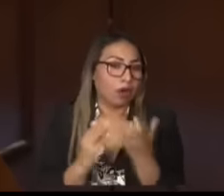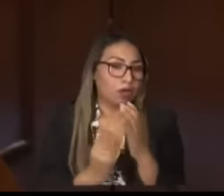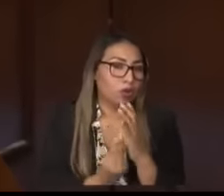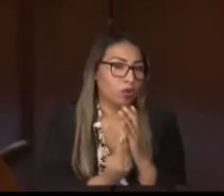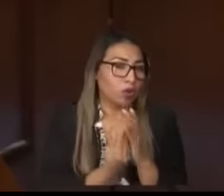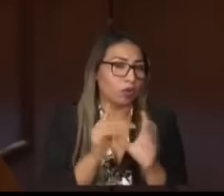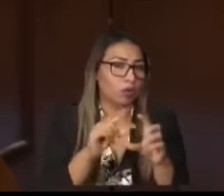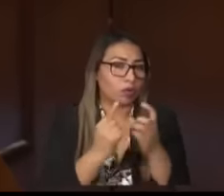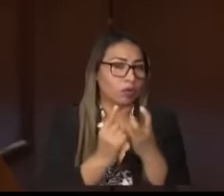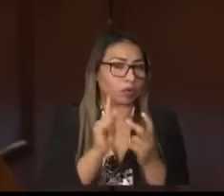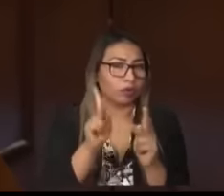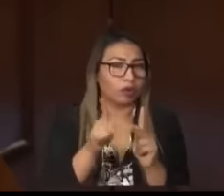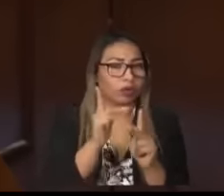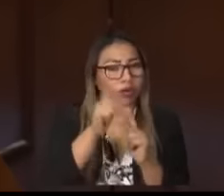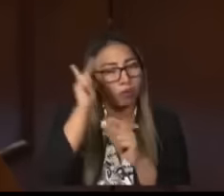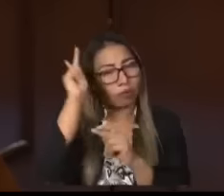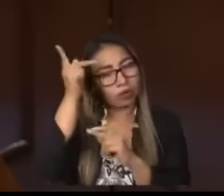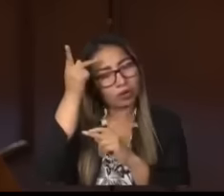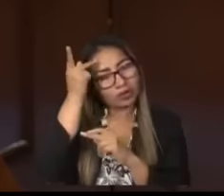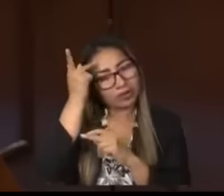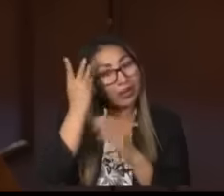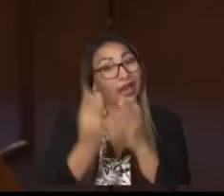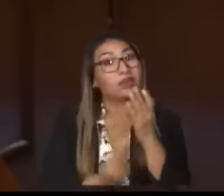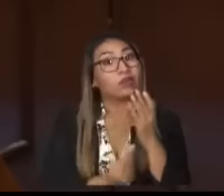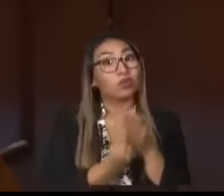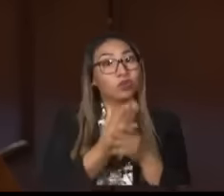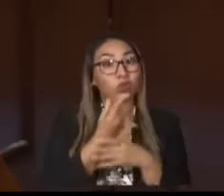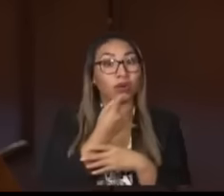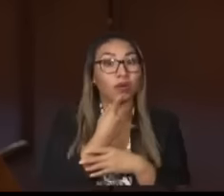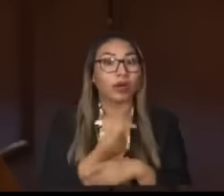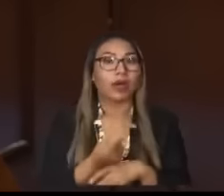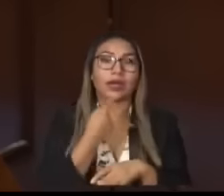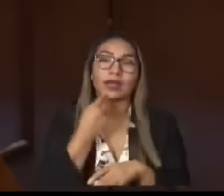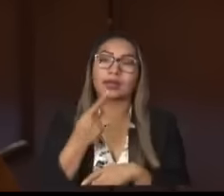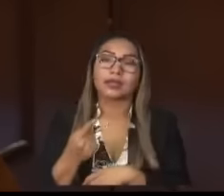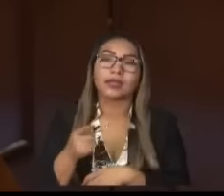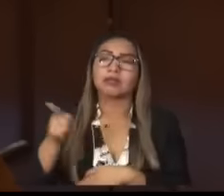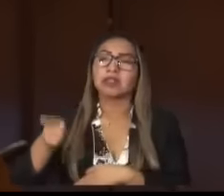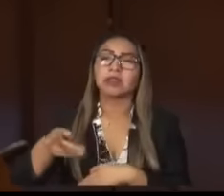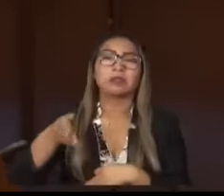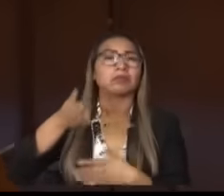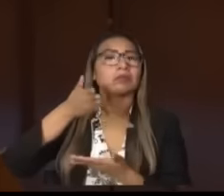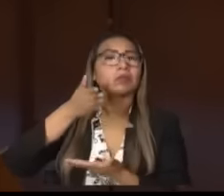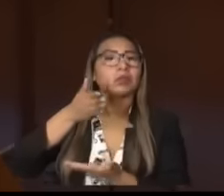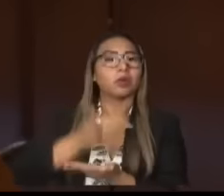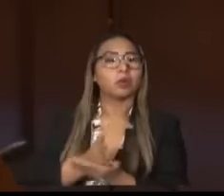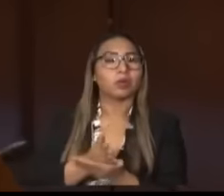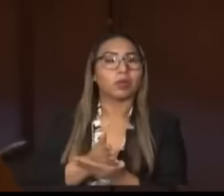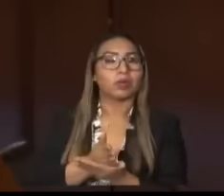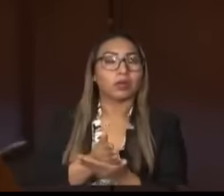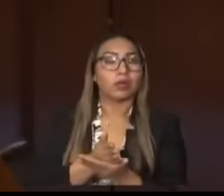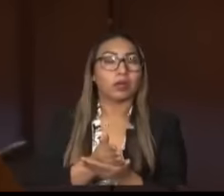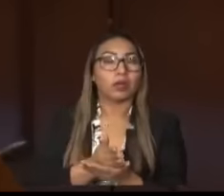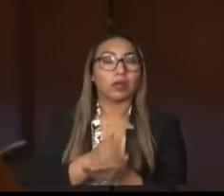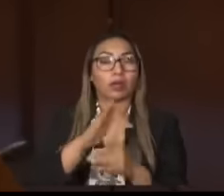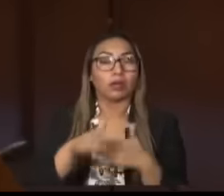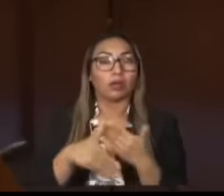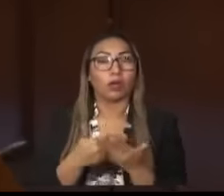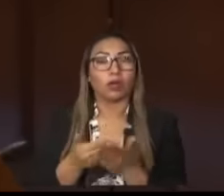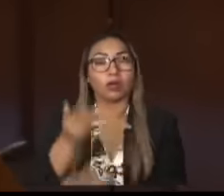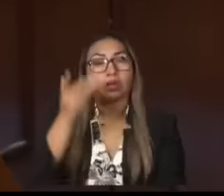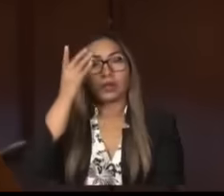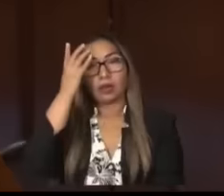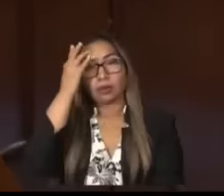nueva, una bancada que dice estar comprometida con los intereses y con las inquietudes